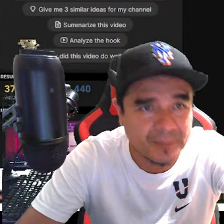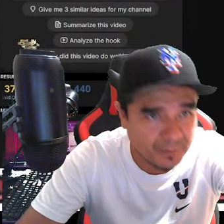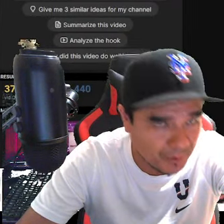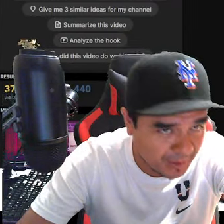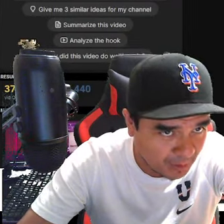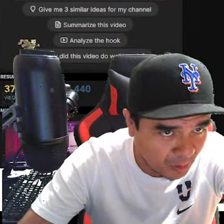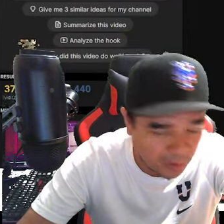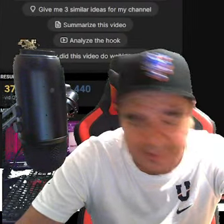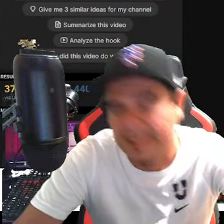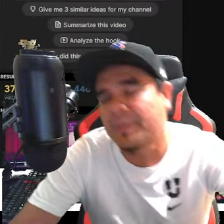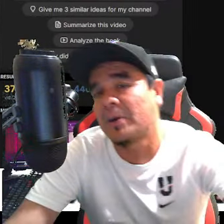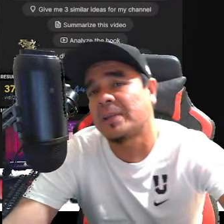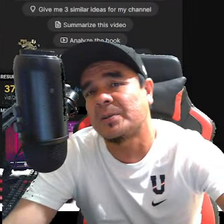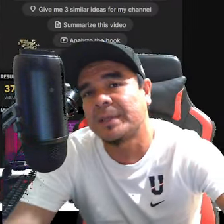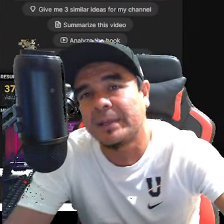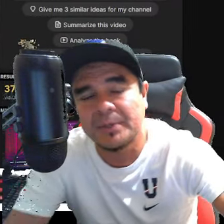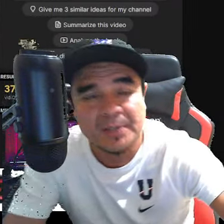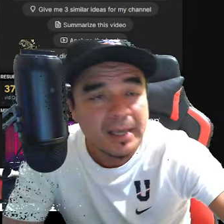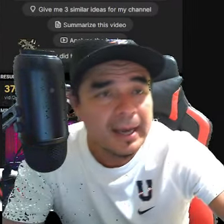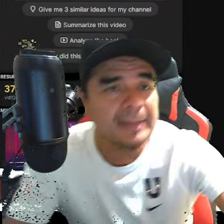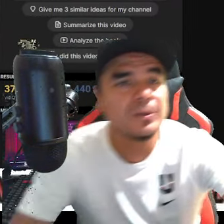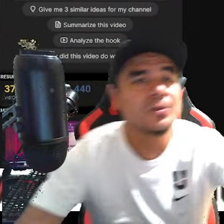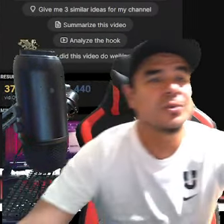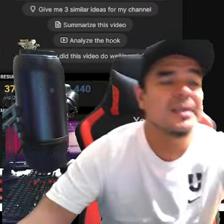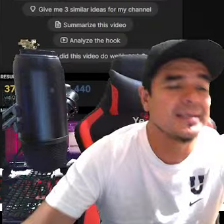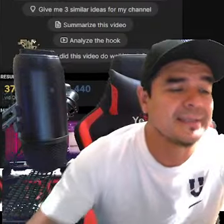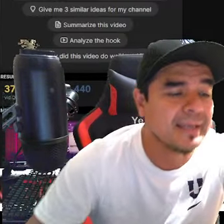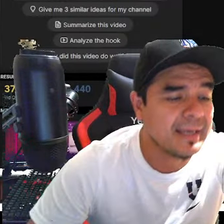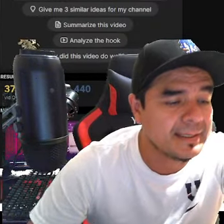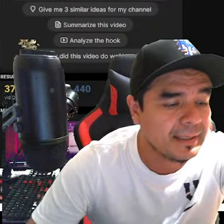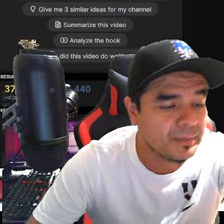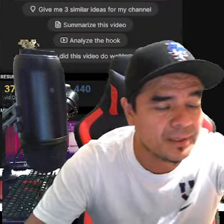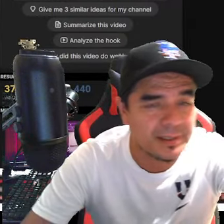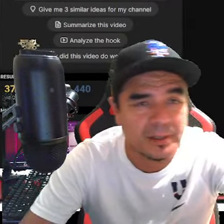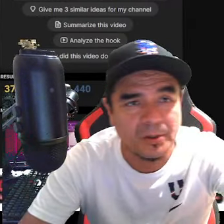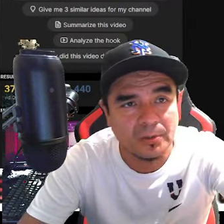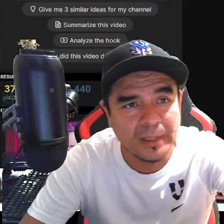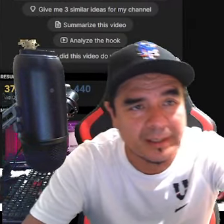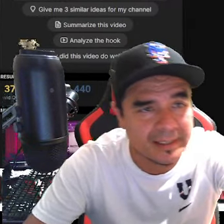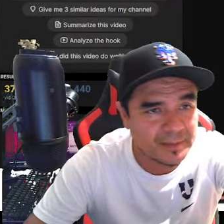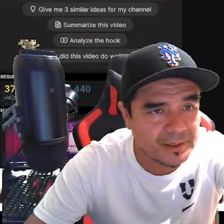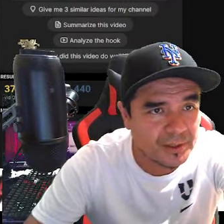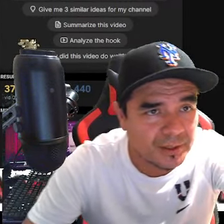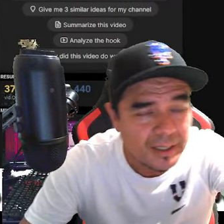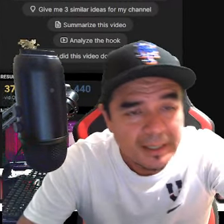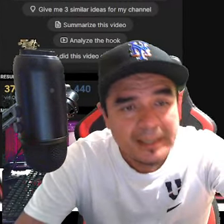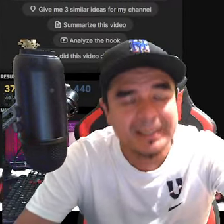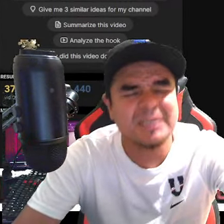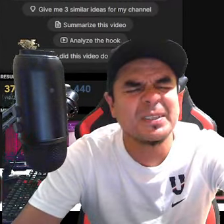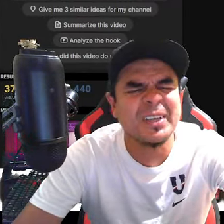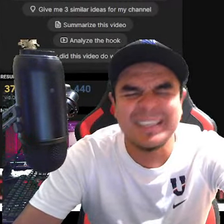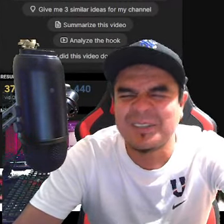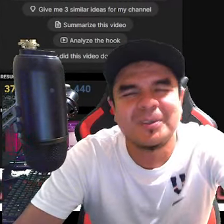estaremos en vivo y a todo color. Sí, amigos, les comentamos a todos ustedes que estaremos haciendo una transmisión.